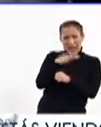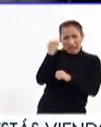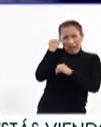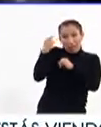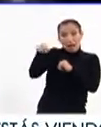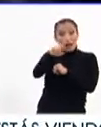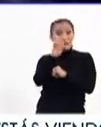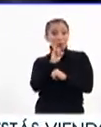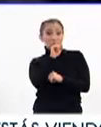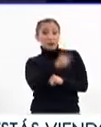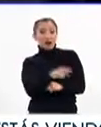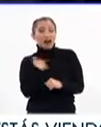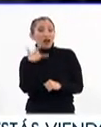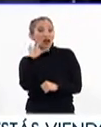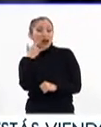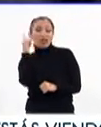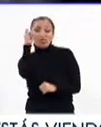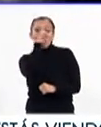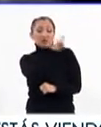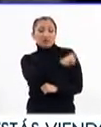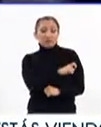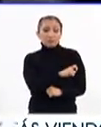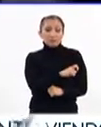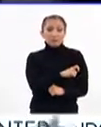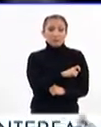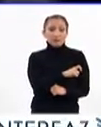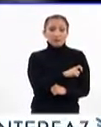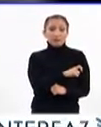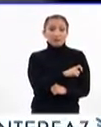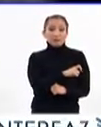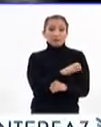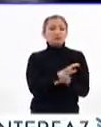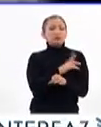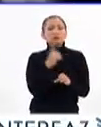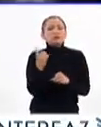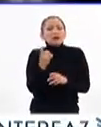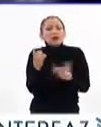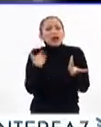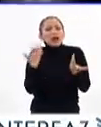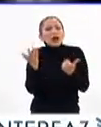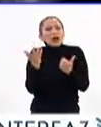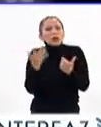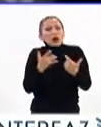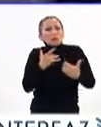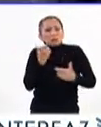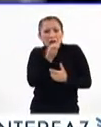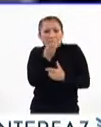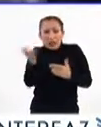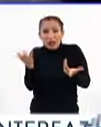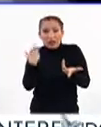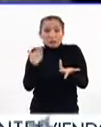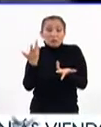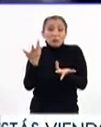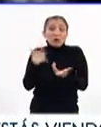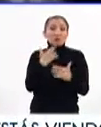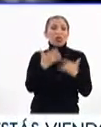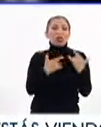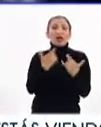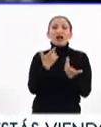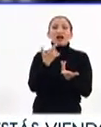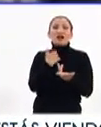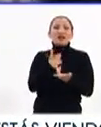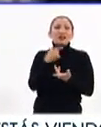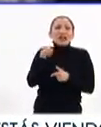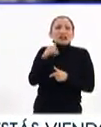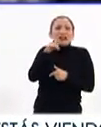lei deve faticare a essere donna, no? Perché comunque istintivamente purtroppo in Italia funziona